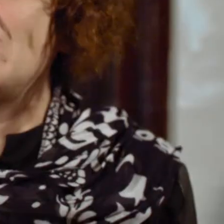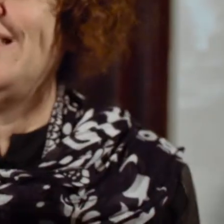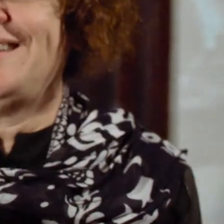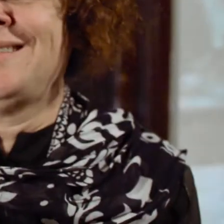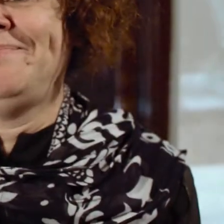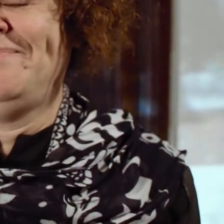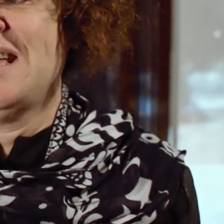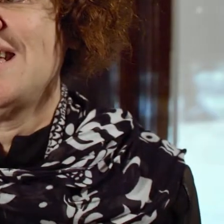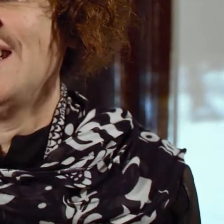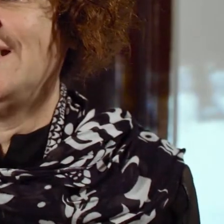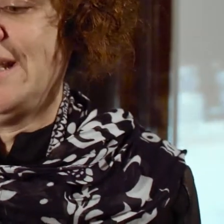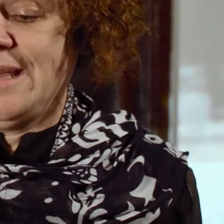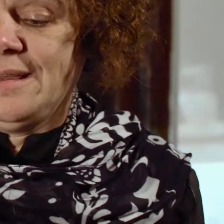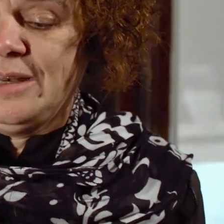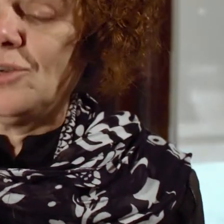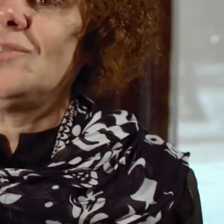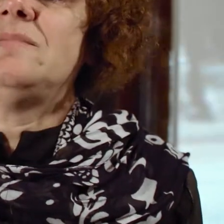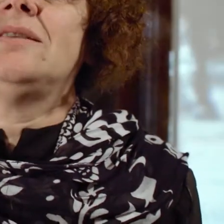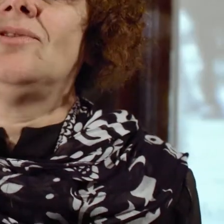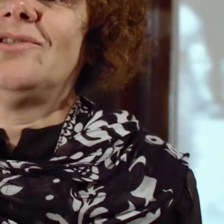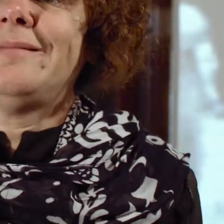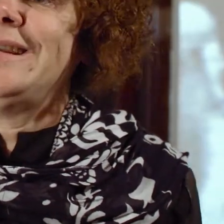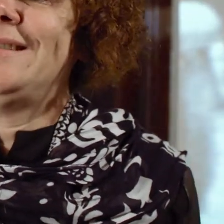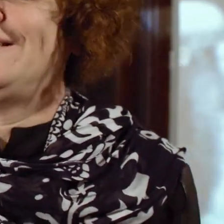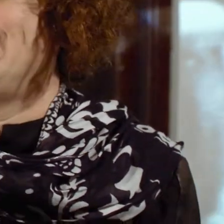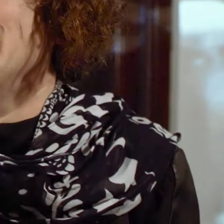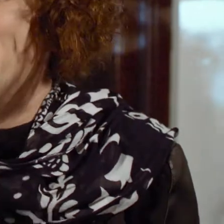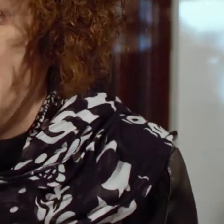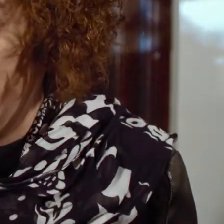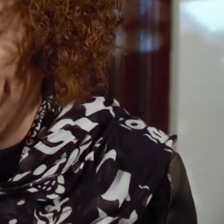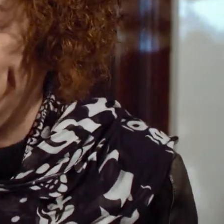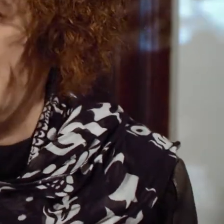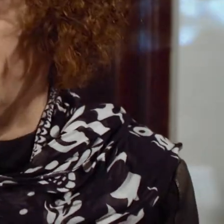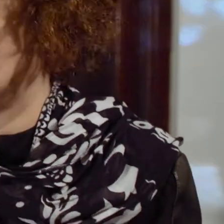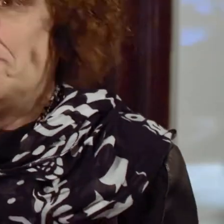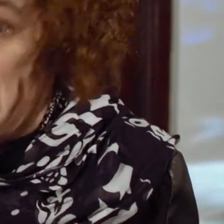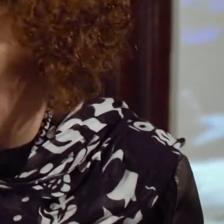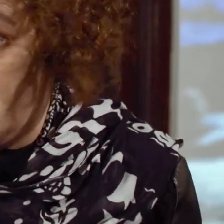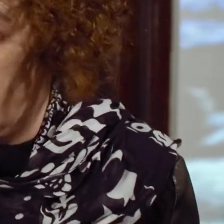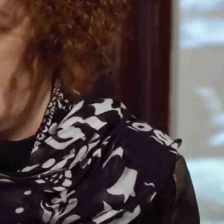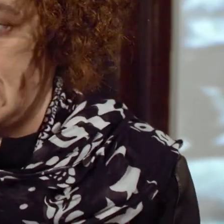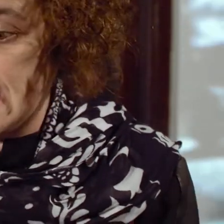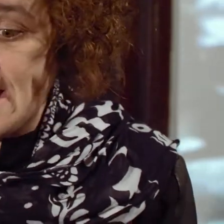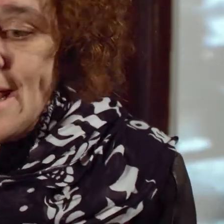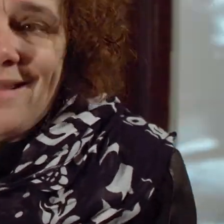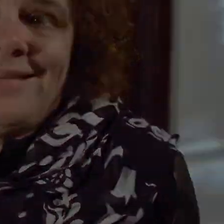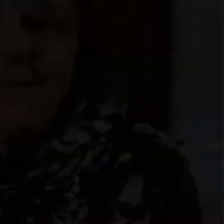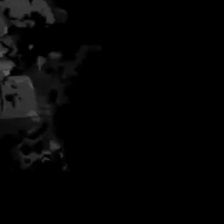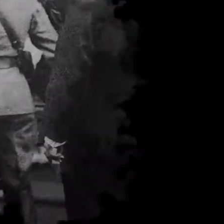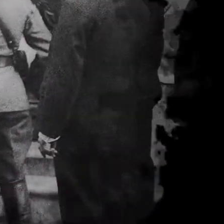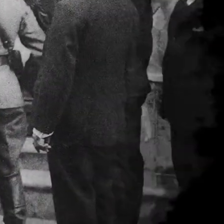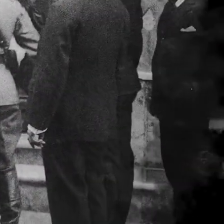los puentes entre el conocimiento, los saberes y la vida, que es complejo,